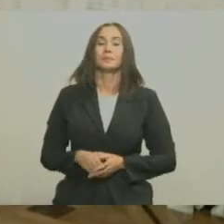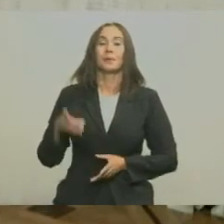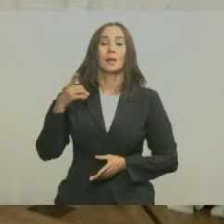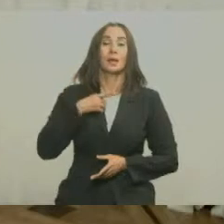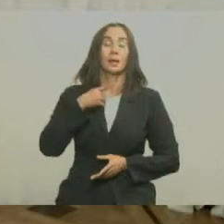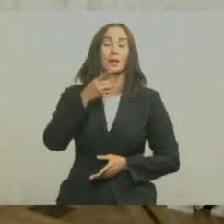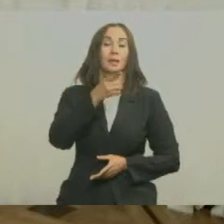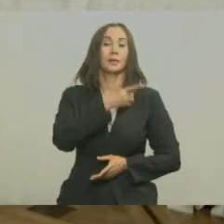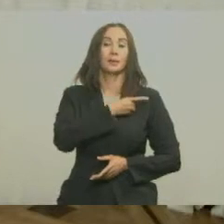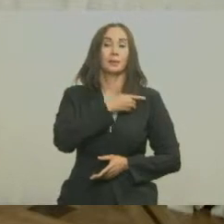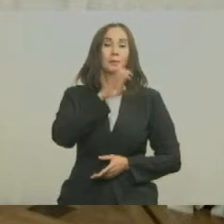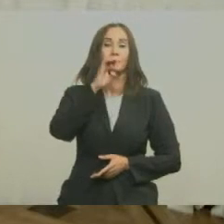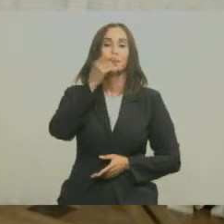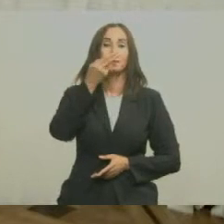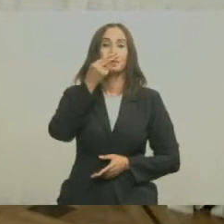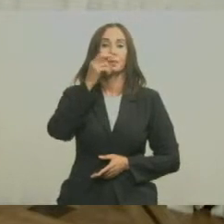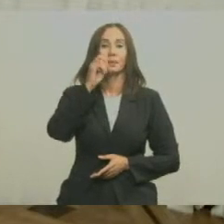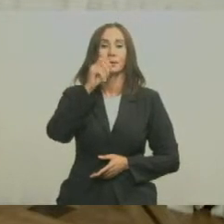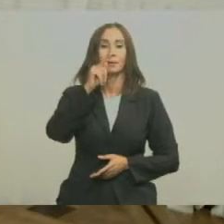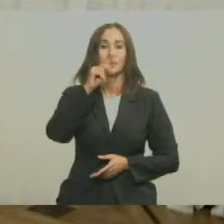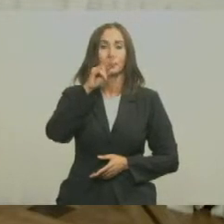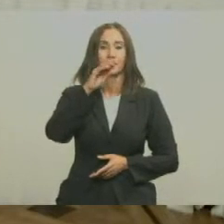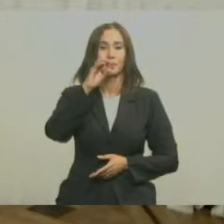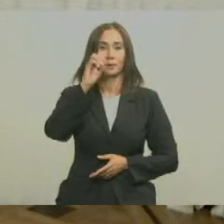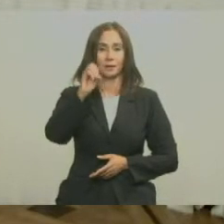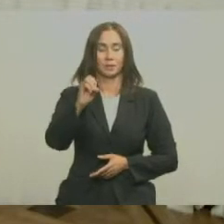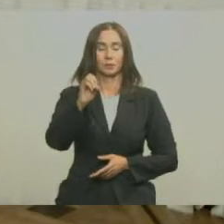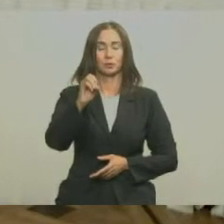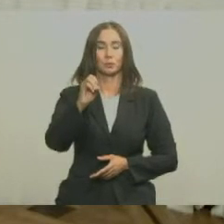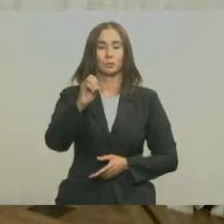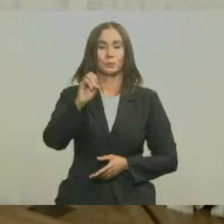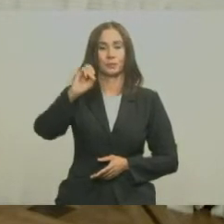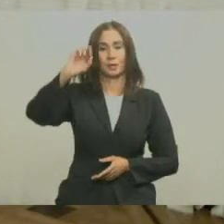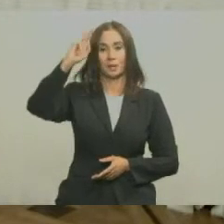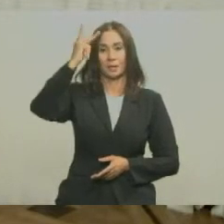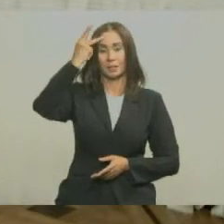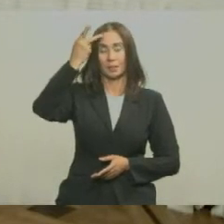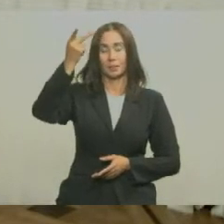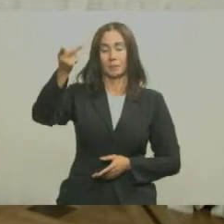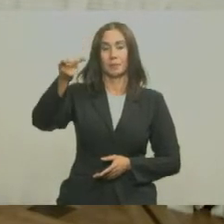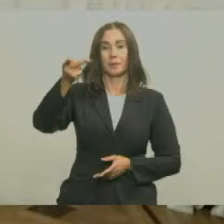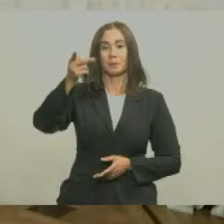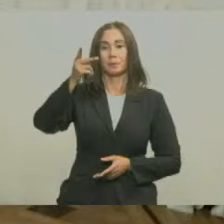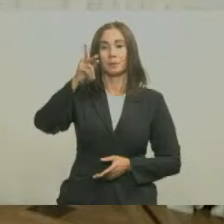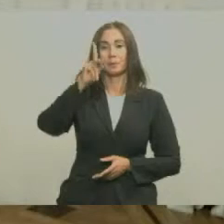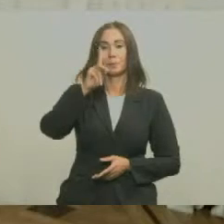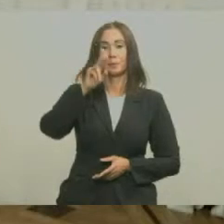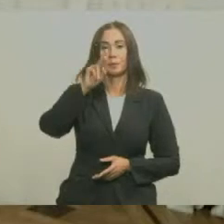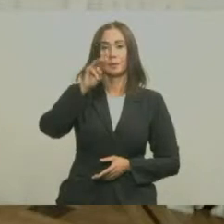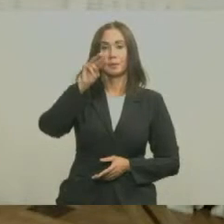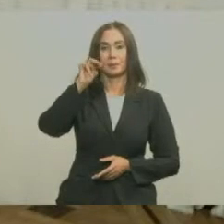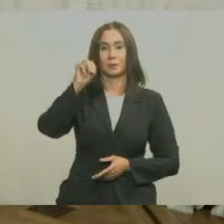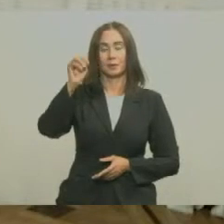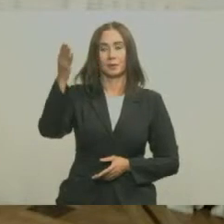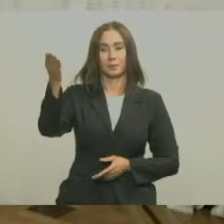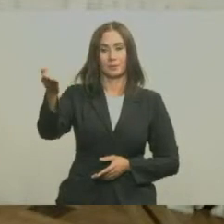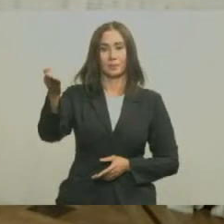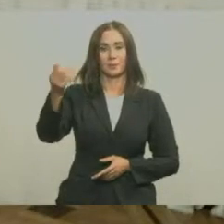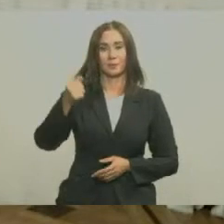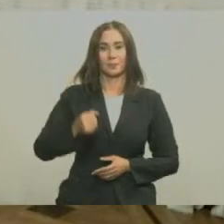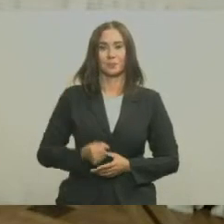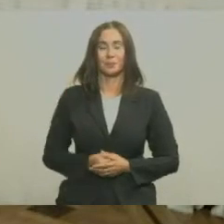Diputado Héctor Félix, del Partido Revolucionario Dominicano. Héctor